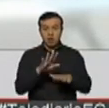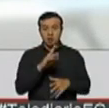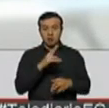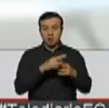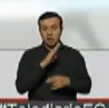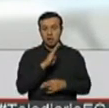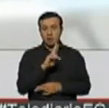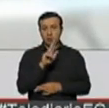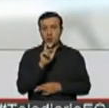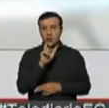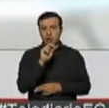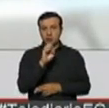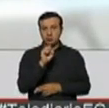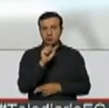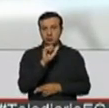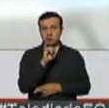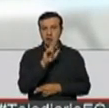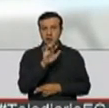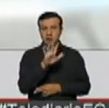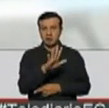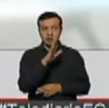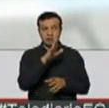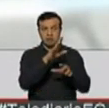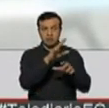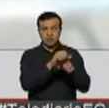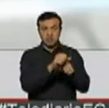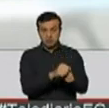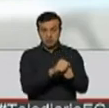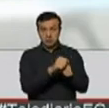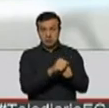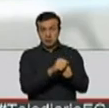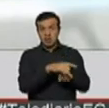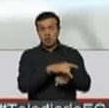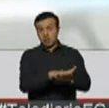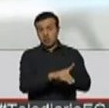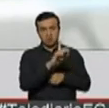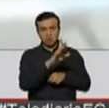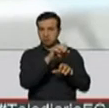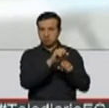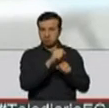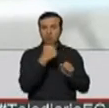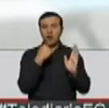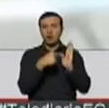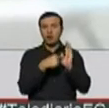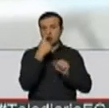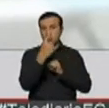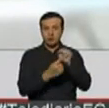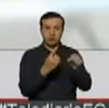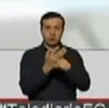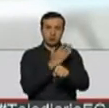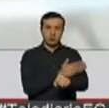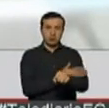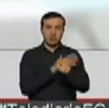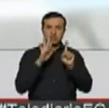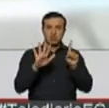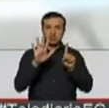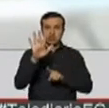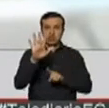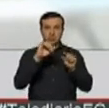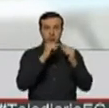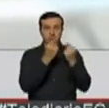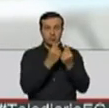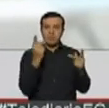detrás de eso es mantener la seguridad de esta área. Producto de este proceso, ejemplo, el año pasado desarticulamos 65